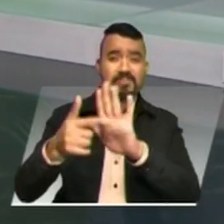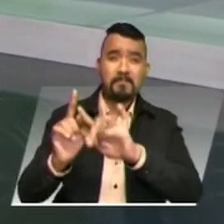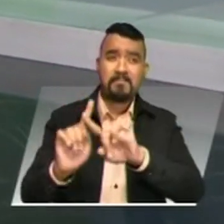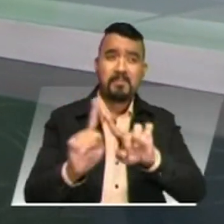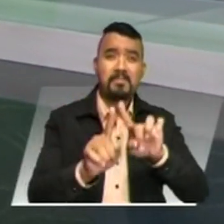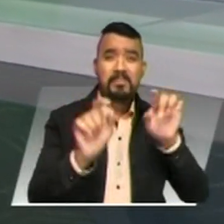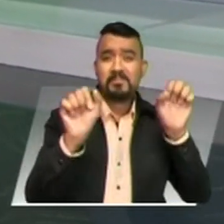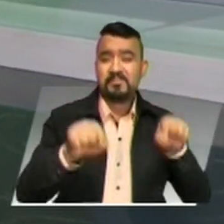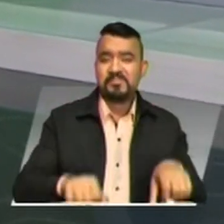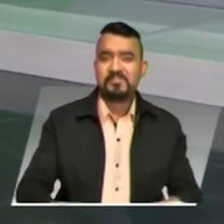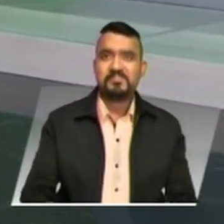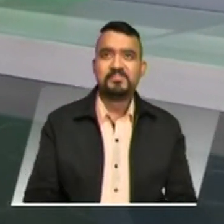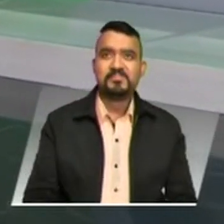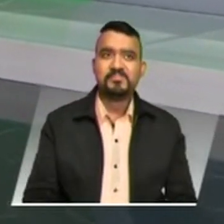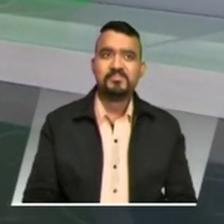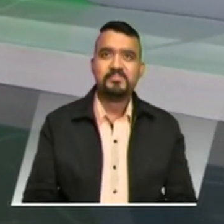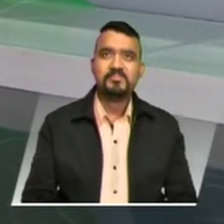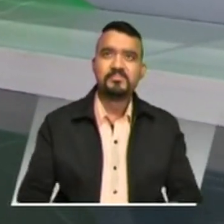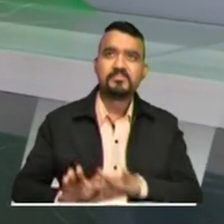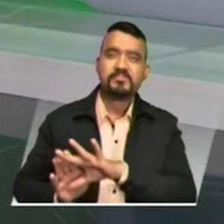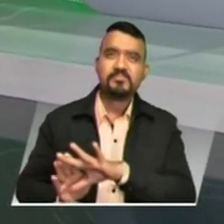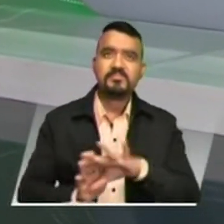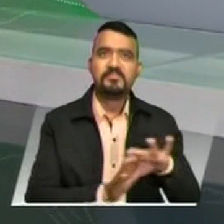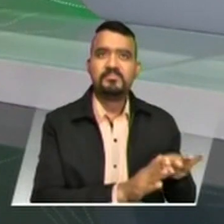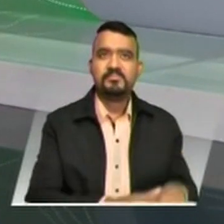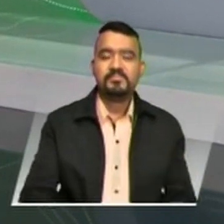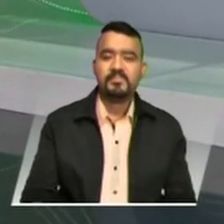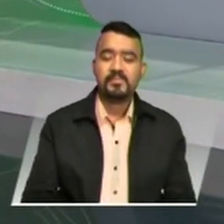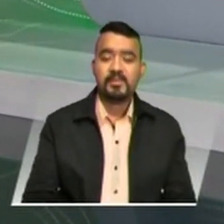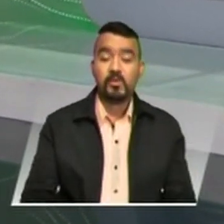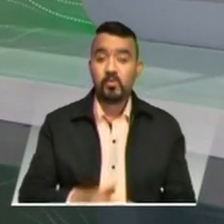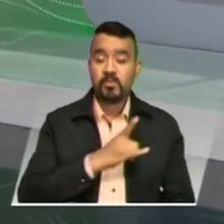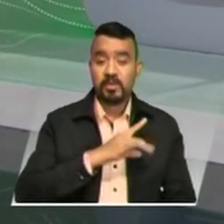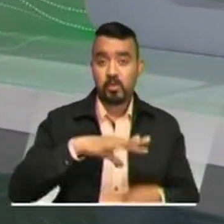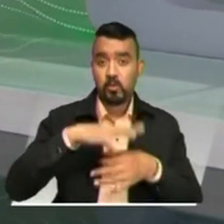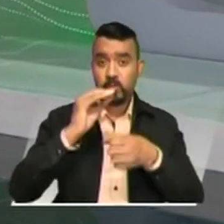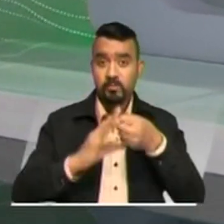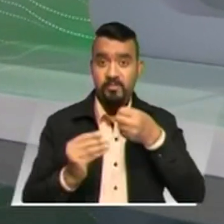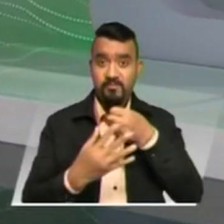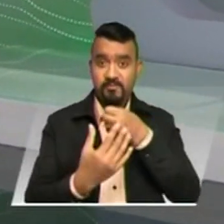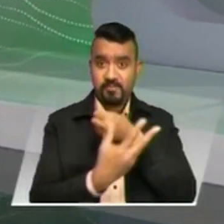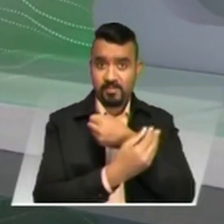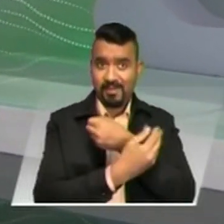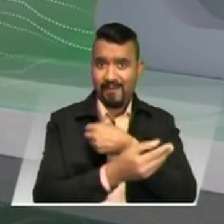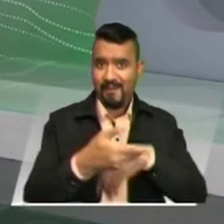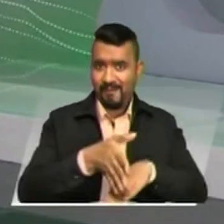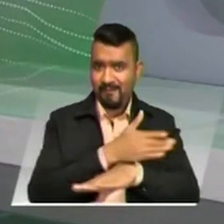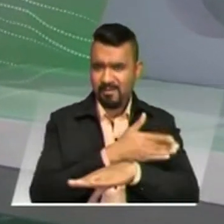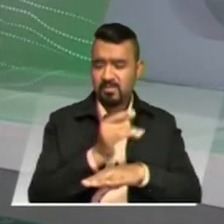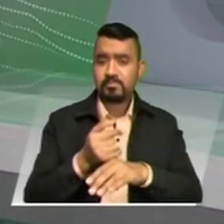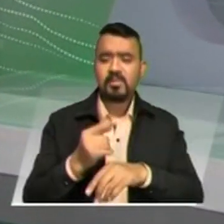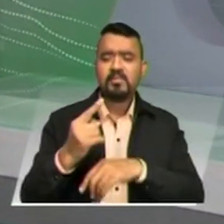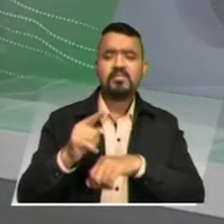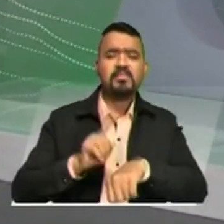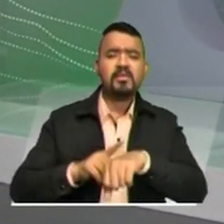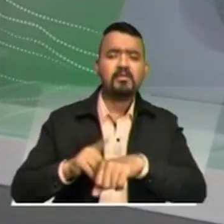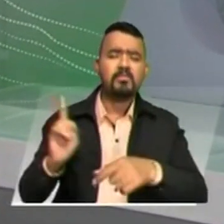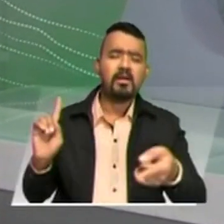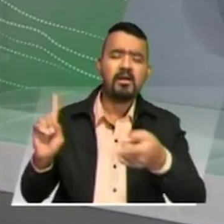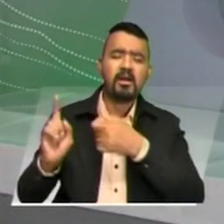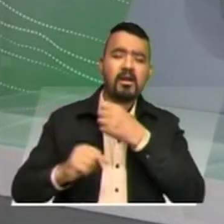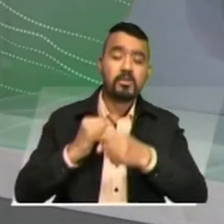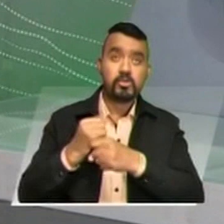en tests de diseño de vestuario de la upv después de ocho años de trabajo en la creación de un traje de alta complejidad que disminuye las